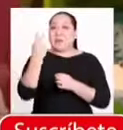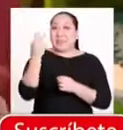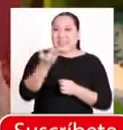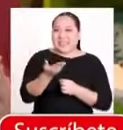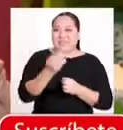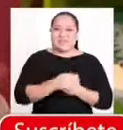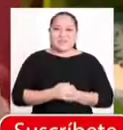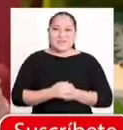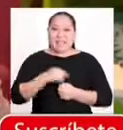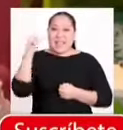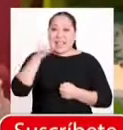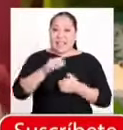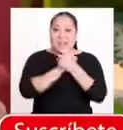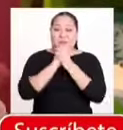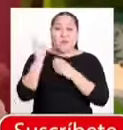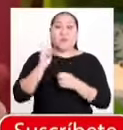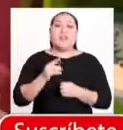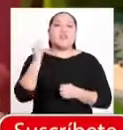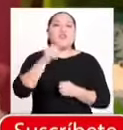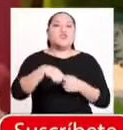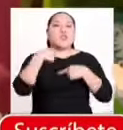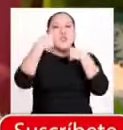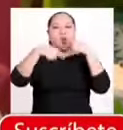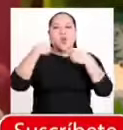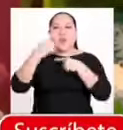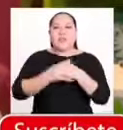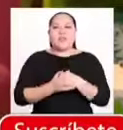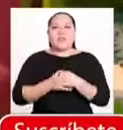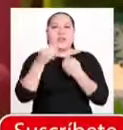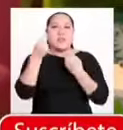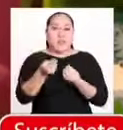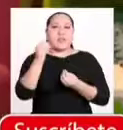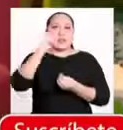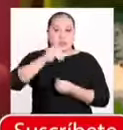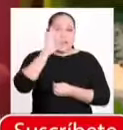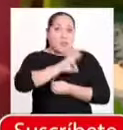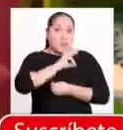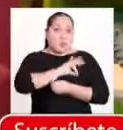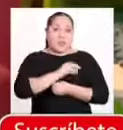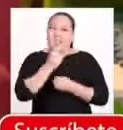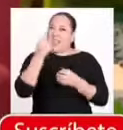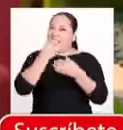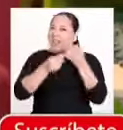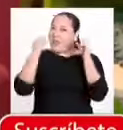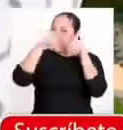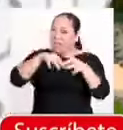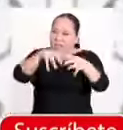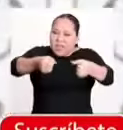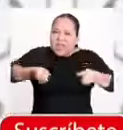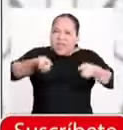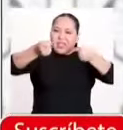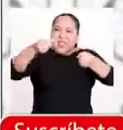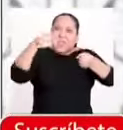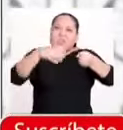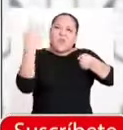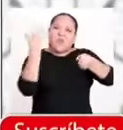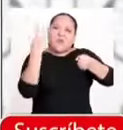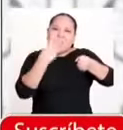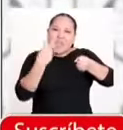Este amigo verde nos cuenta sobre los residuos aprovechables. ¿Y qué colocamos en el tacho verde? ¡Qué